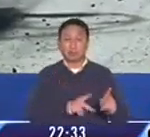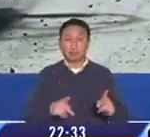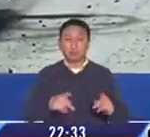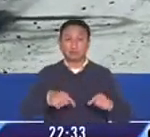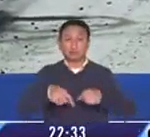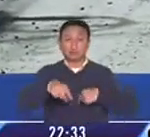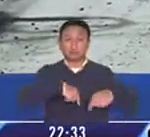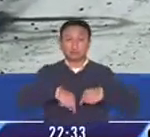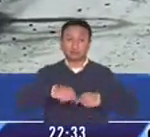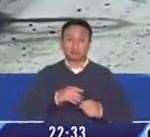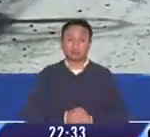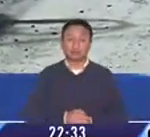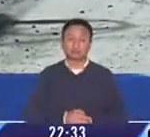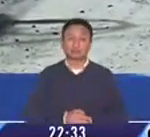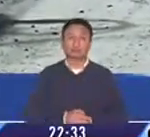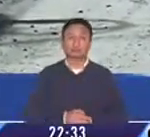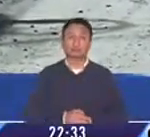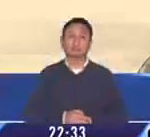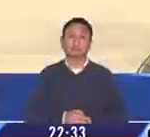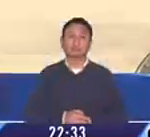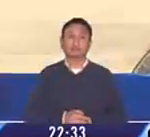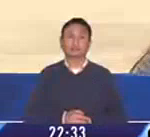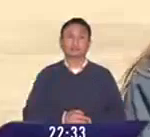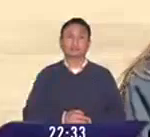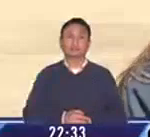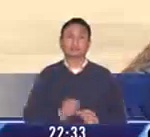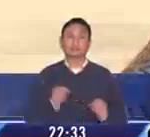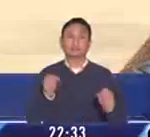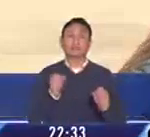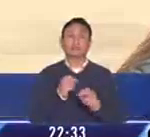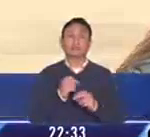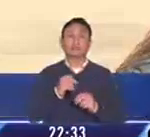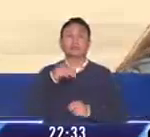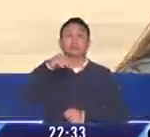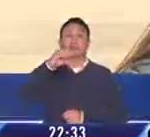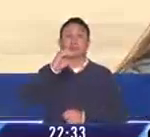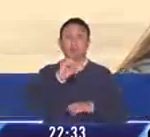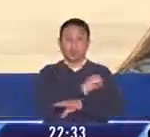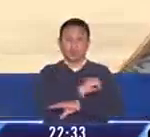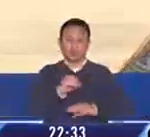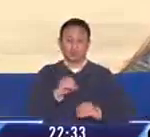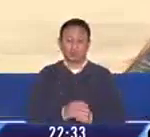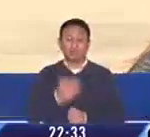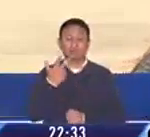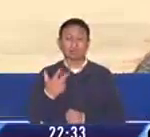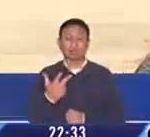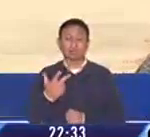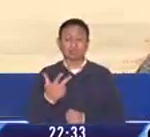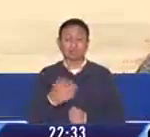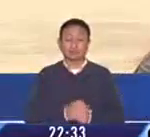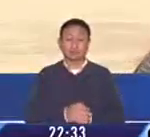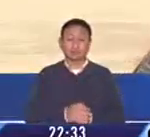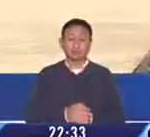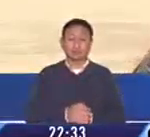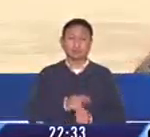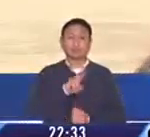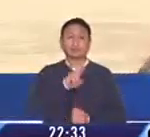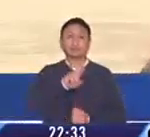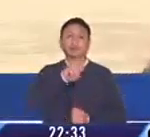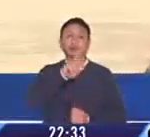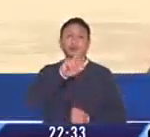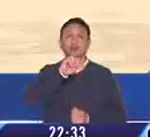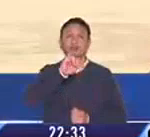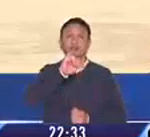rehabilitación vial en los próximos meses. En la Mariscal Sucre tenemos 3 soluciones viales. Una en la zona de Rumiurco, que ustedes